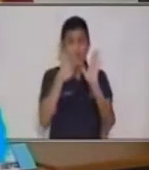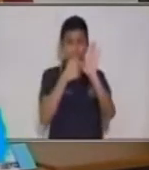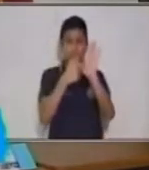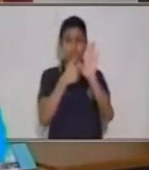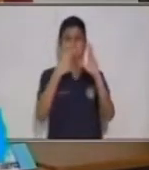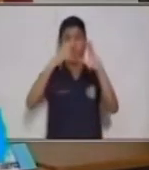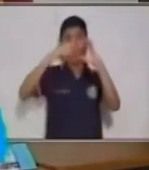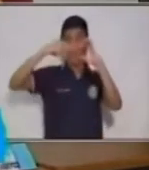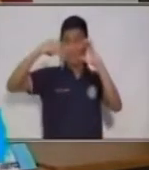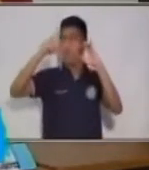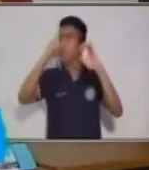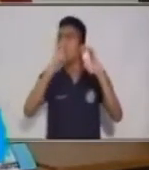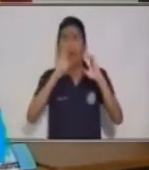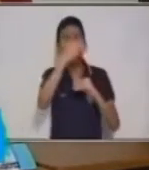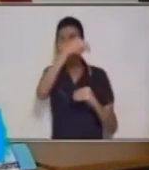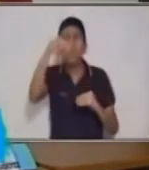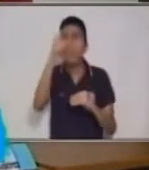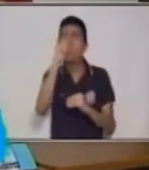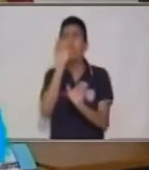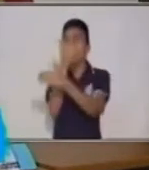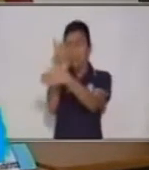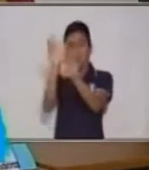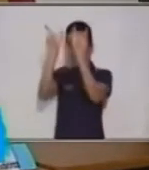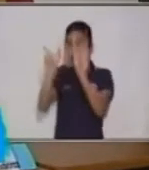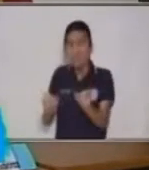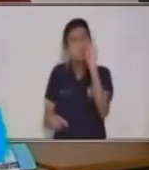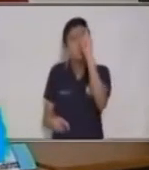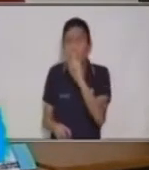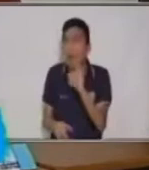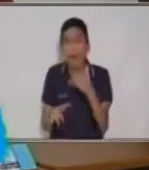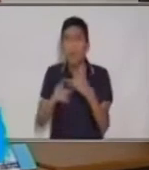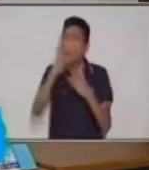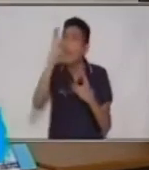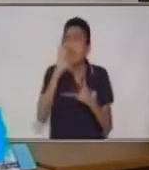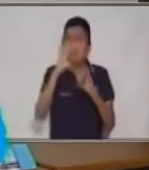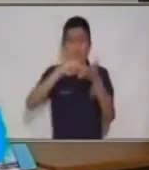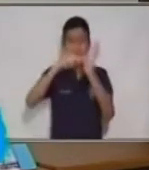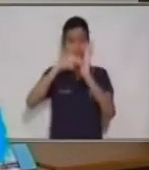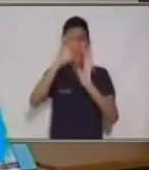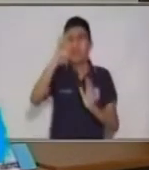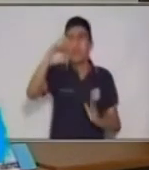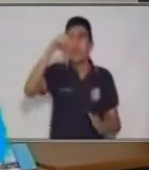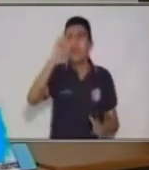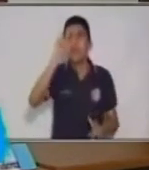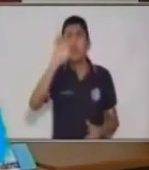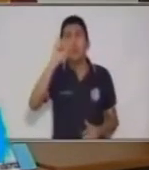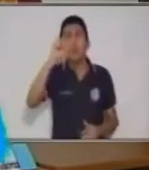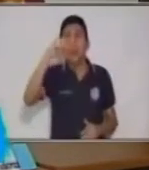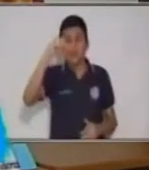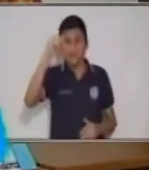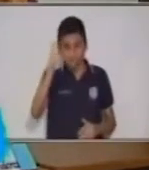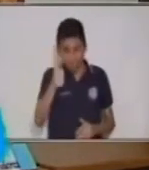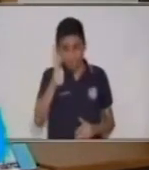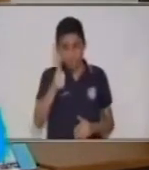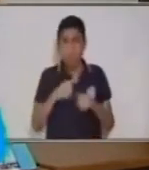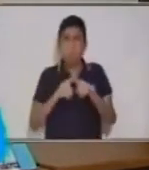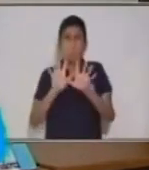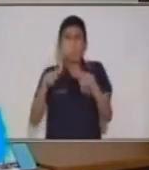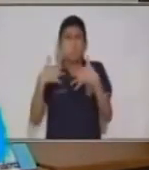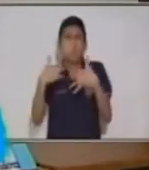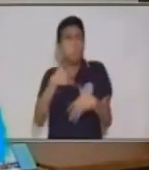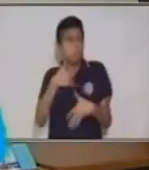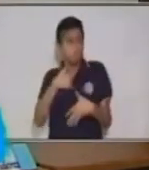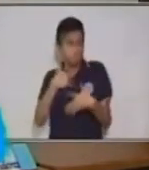ver, no hay nombres de ninguna persona. ¡Ah, qué interesante! Y entonces, ¿qué aspectos van